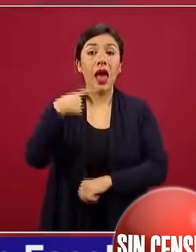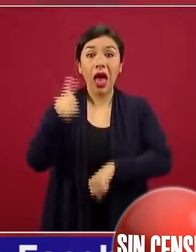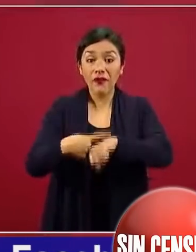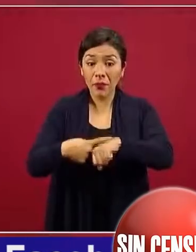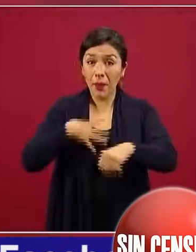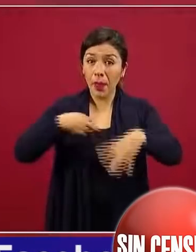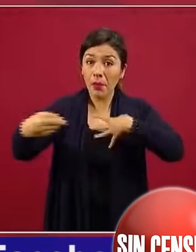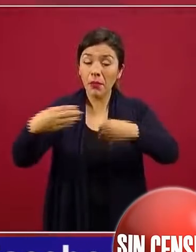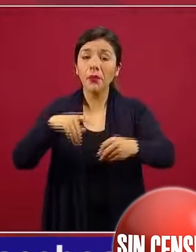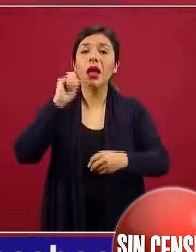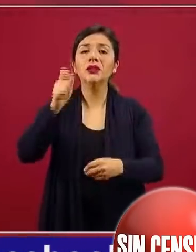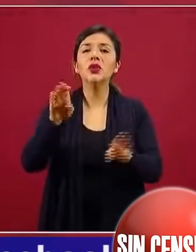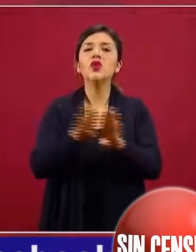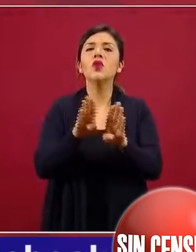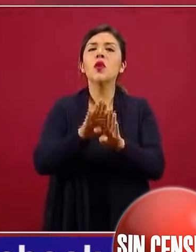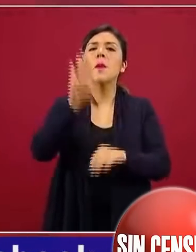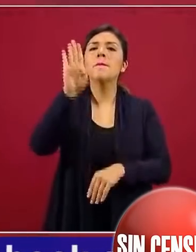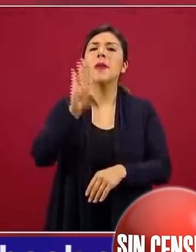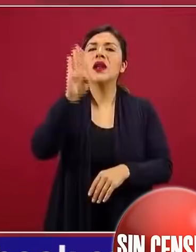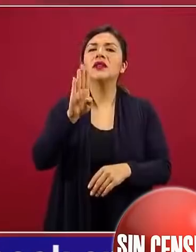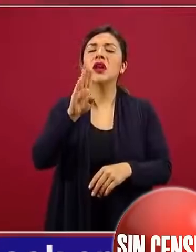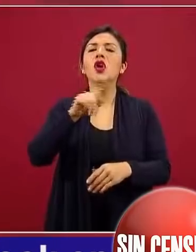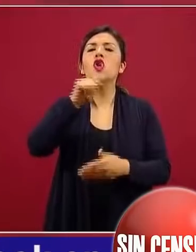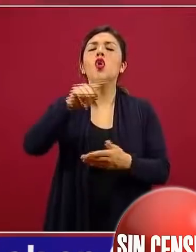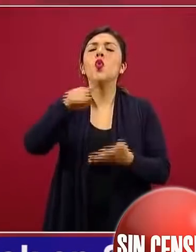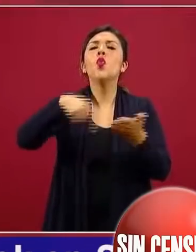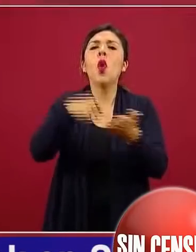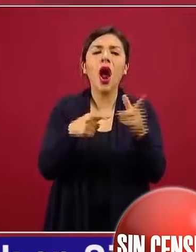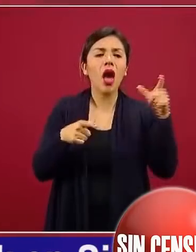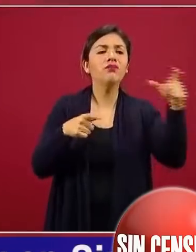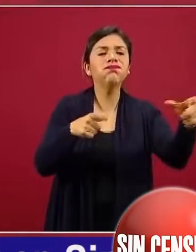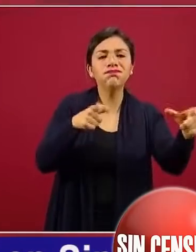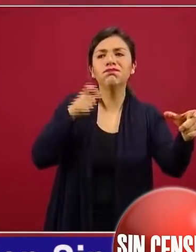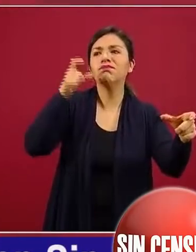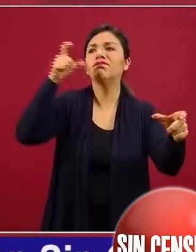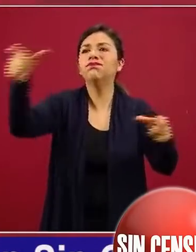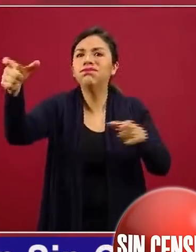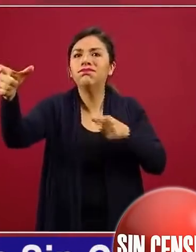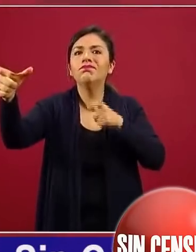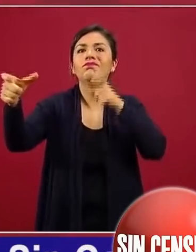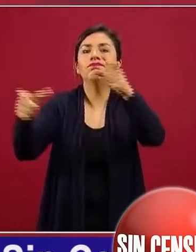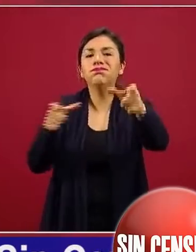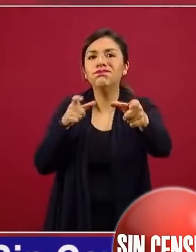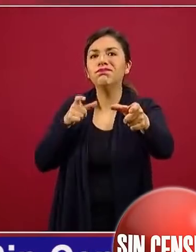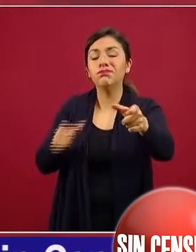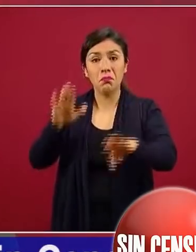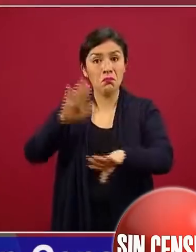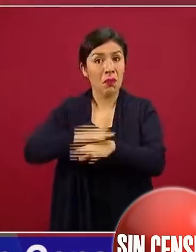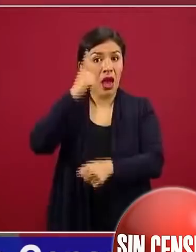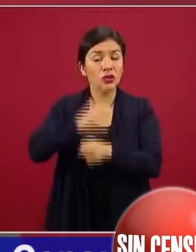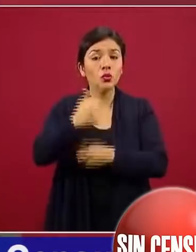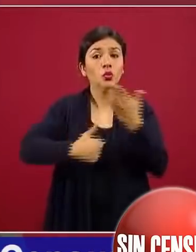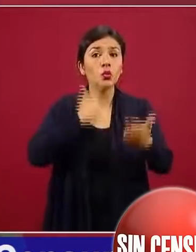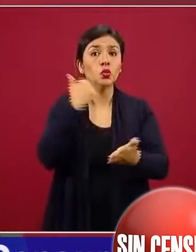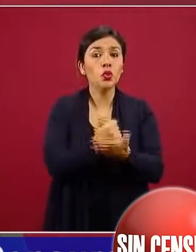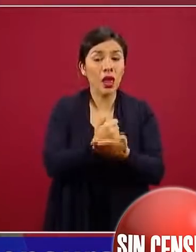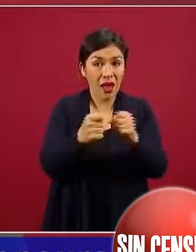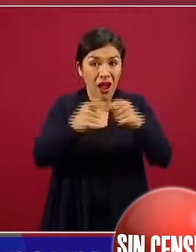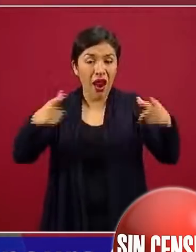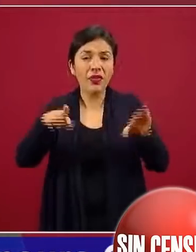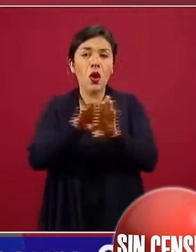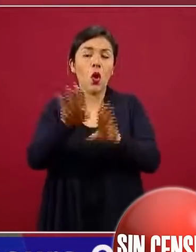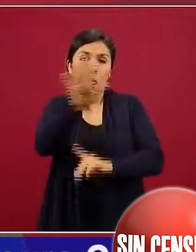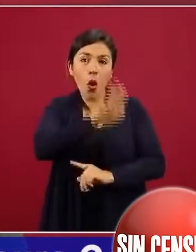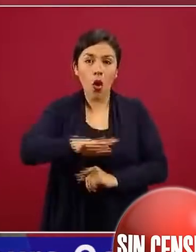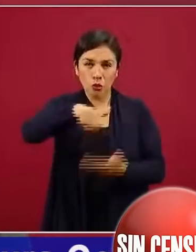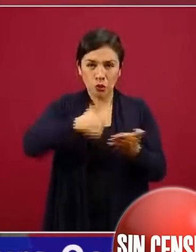se presenta en forma de parches, en forma de zonas. Hay ciudades, sobre todo zonas metropolitanas grandes, como la del